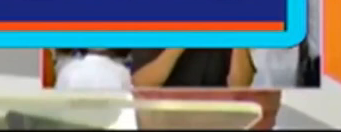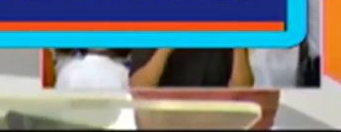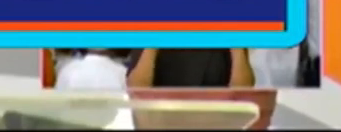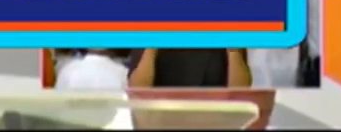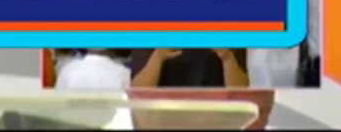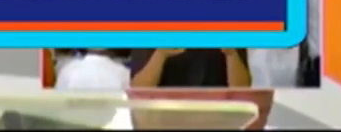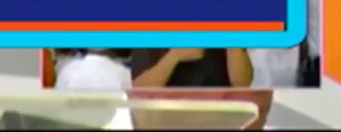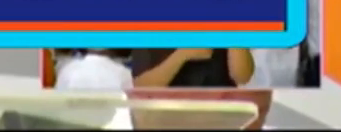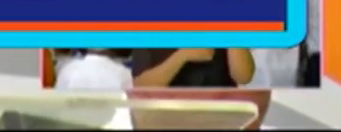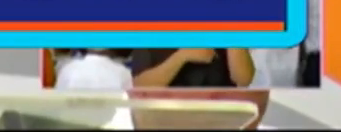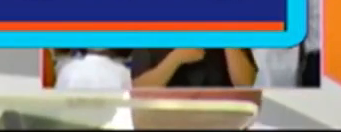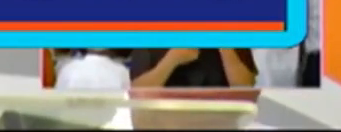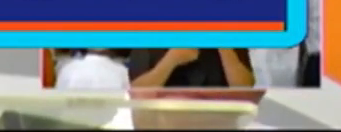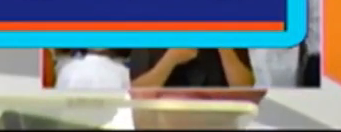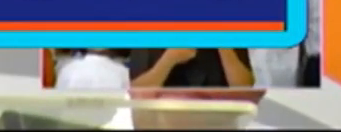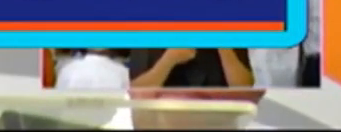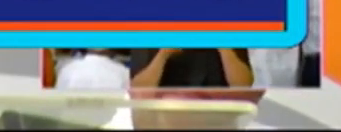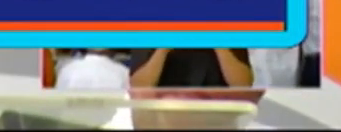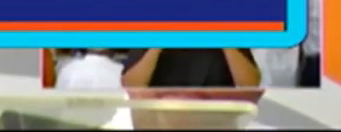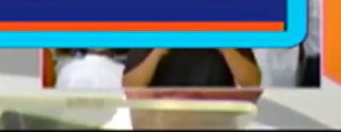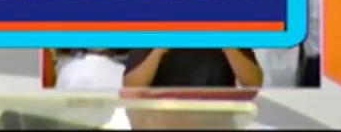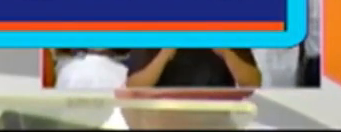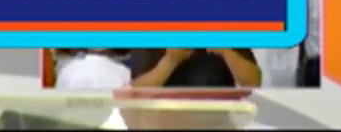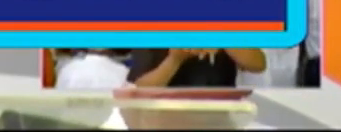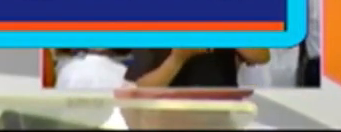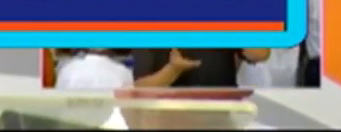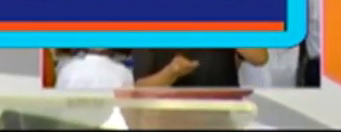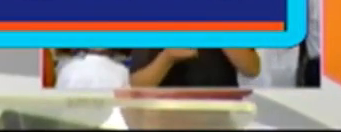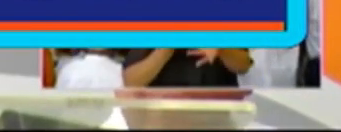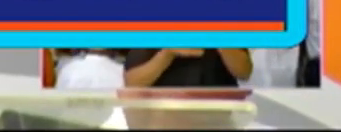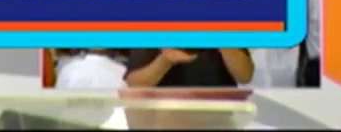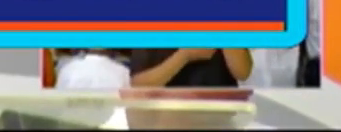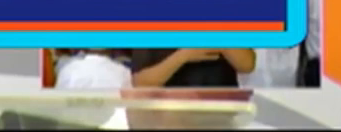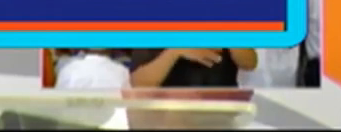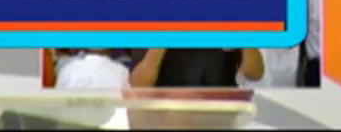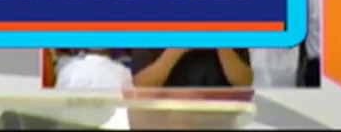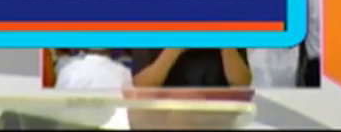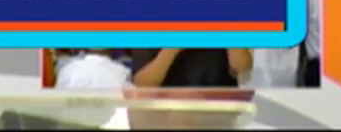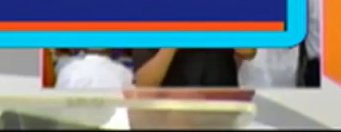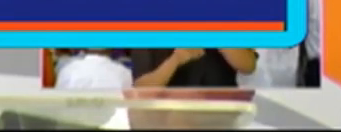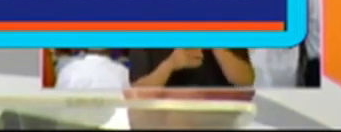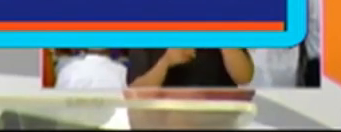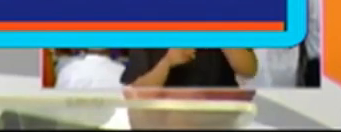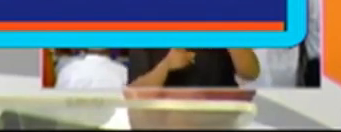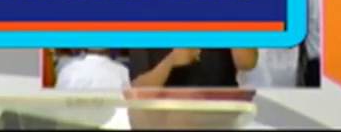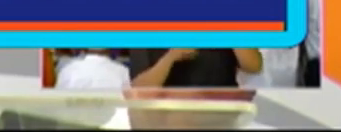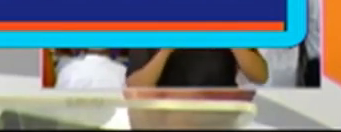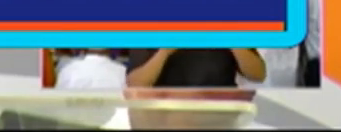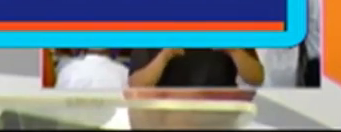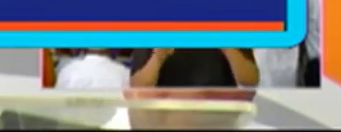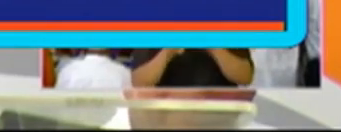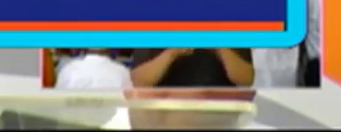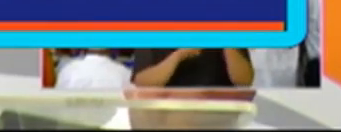tengo la fortuna de contar hoy, acompañándome en nuestros estudios, de una maestra, María Teresa Cabrera, quien fue presidenta de